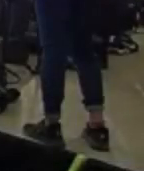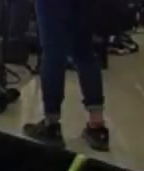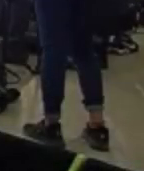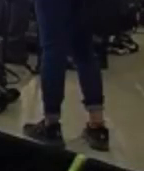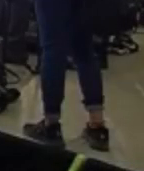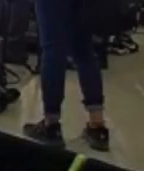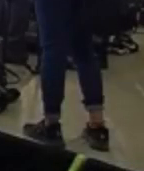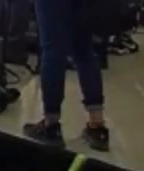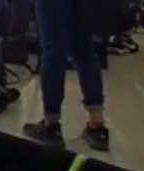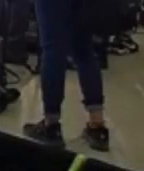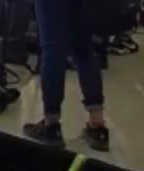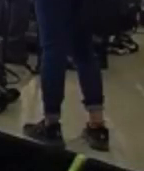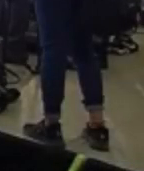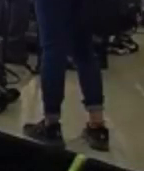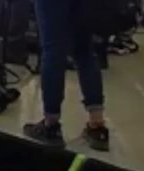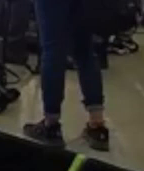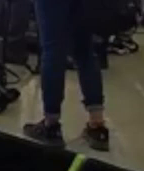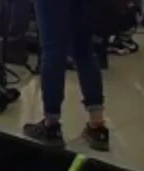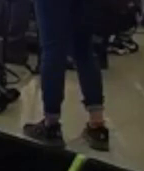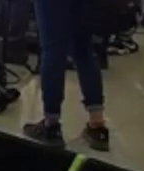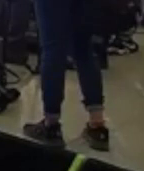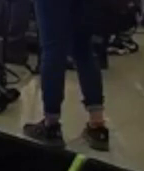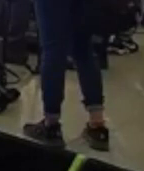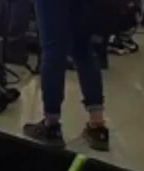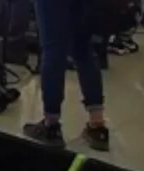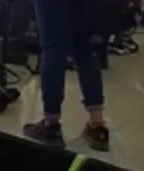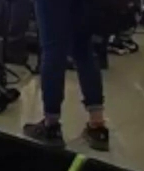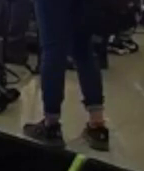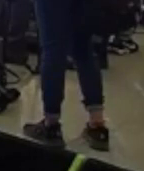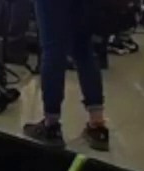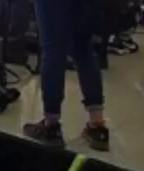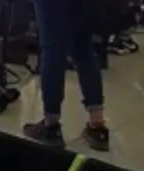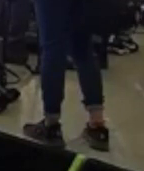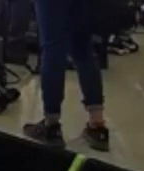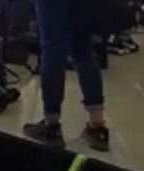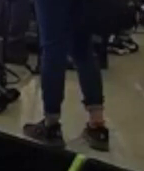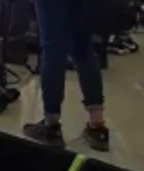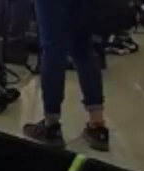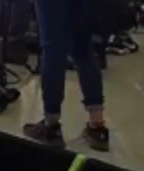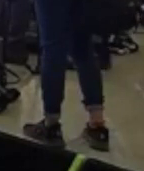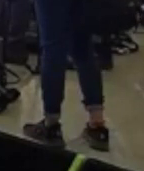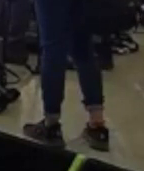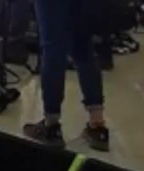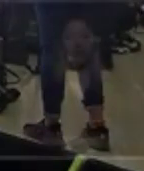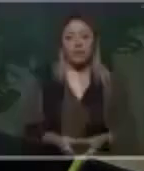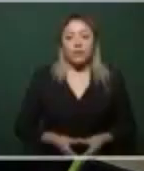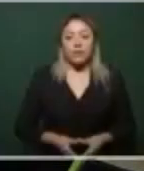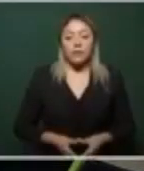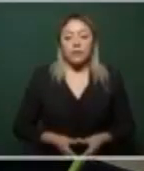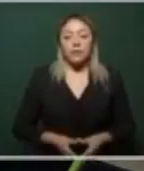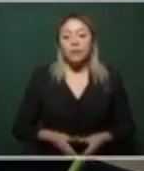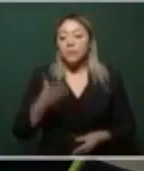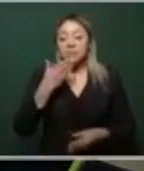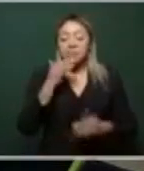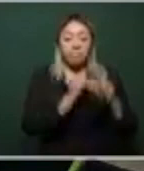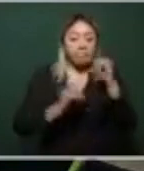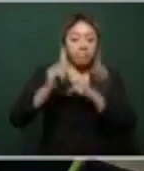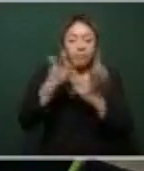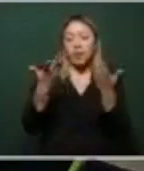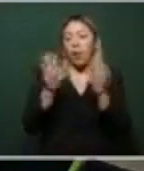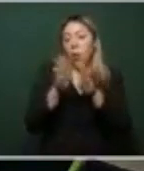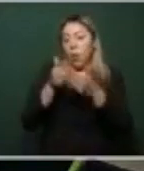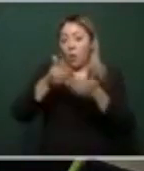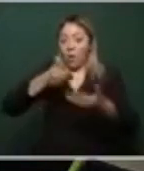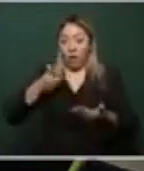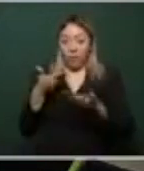de hidrocarburos, y ya lo referirá el general Sandoval en su intervención, es muy elevada. Y la verdad, de cómo